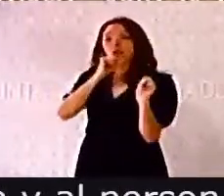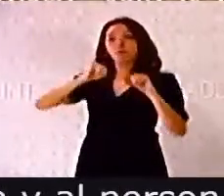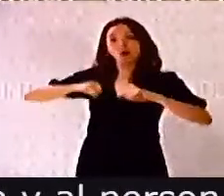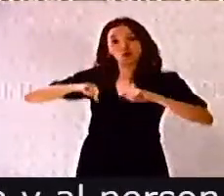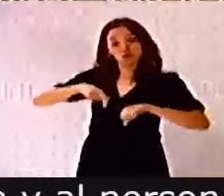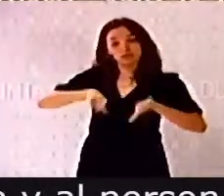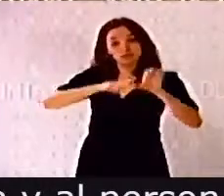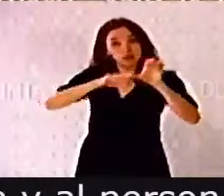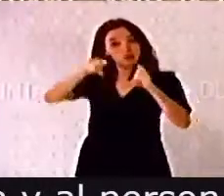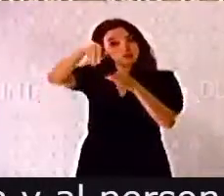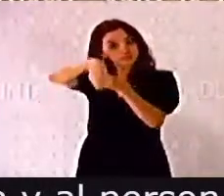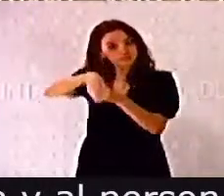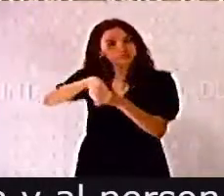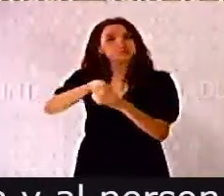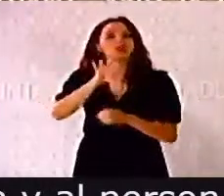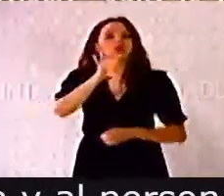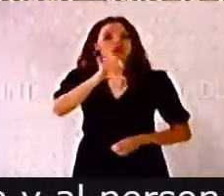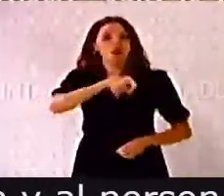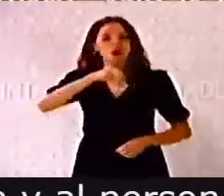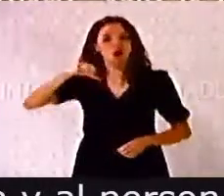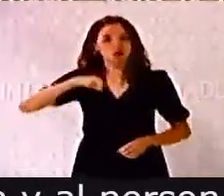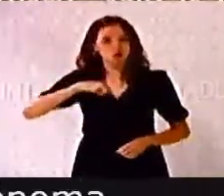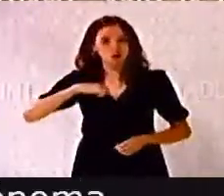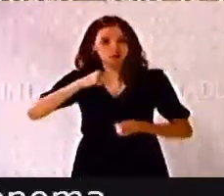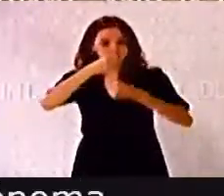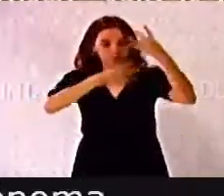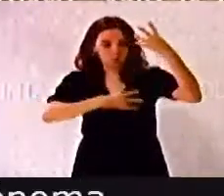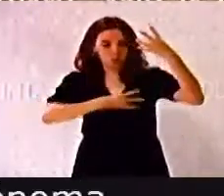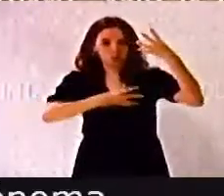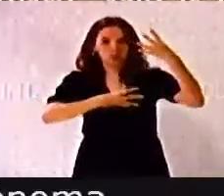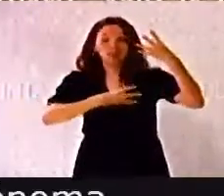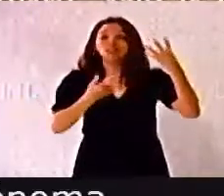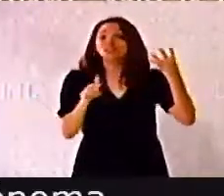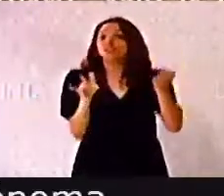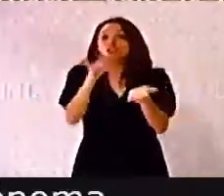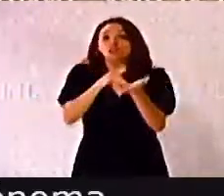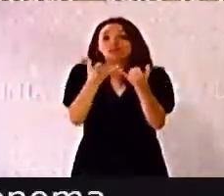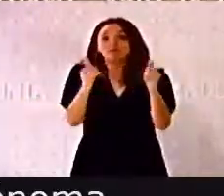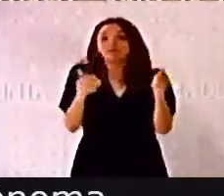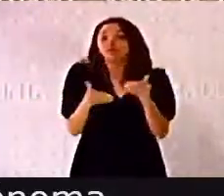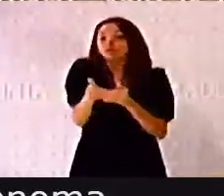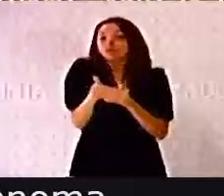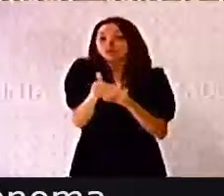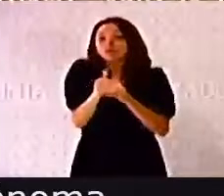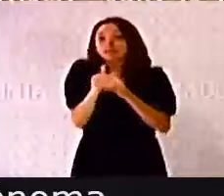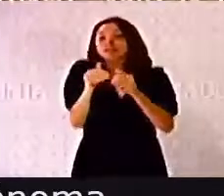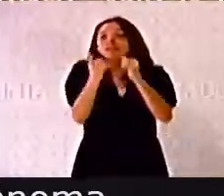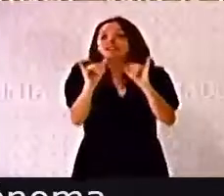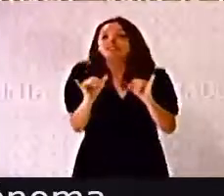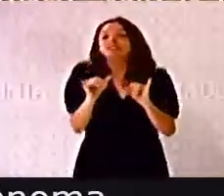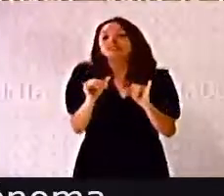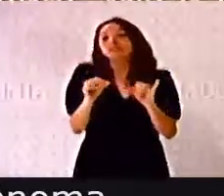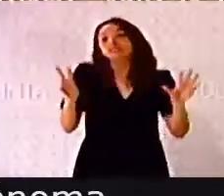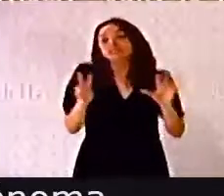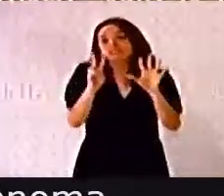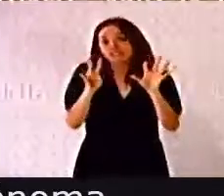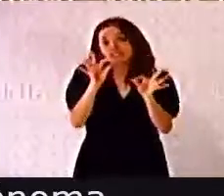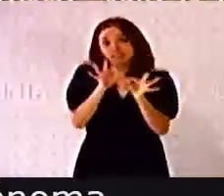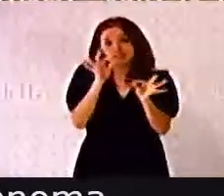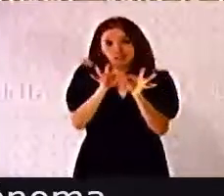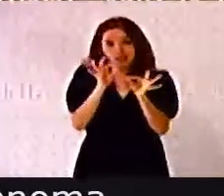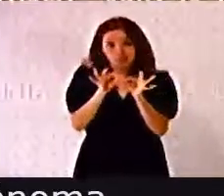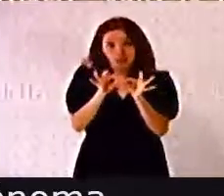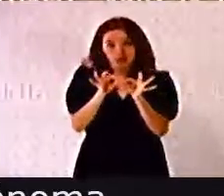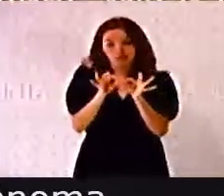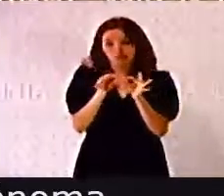comunidad autónoma. Será, ya digo, un acto que se celebrará el próximo día 7 de septiembre y que a final